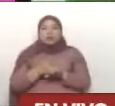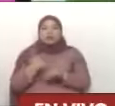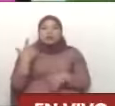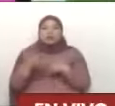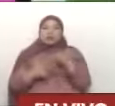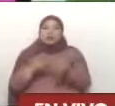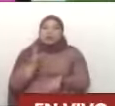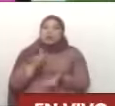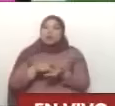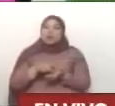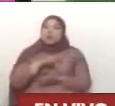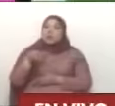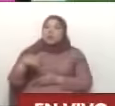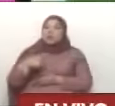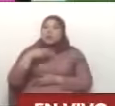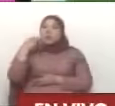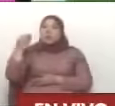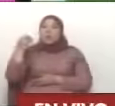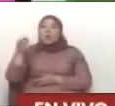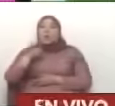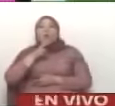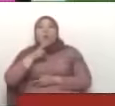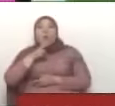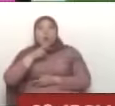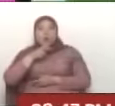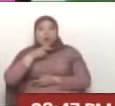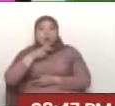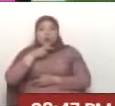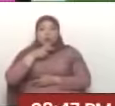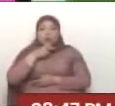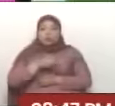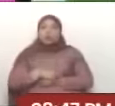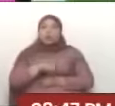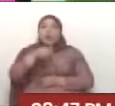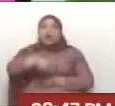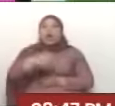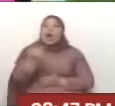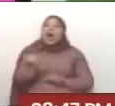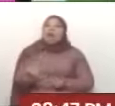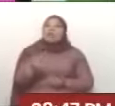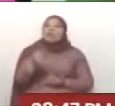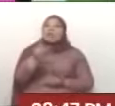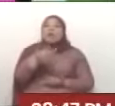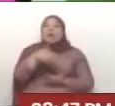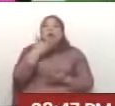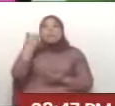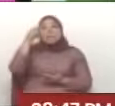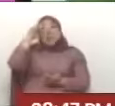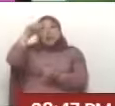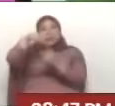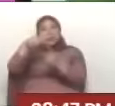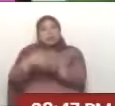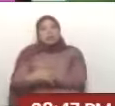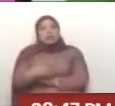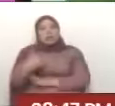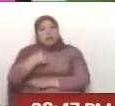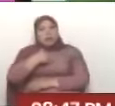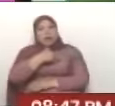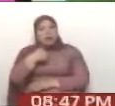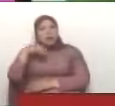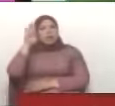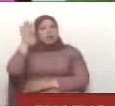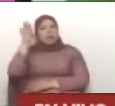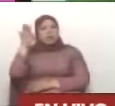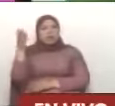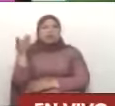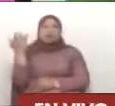genial, todos somos una generación de oro, porque todos en su punto hemos logrado lo que hemos querido proyectar. Y bueno, esta